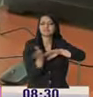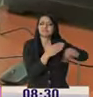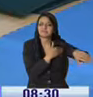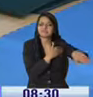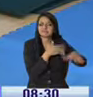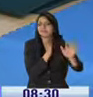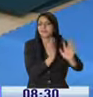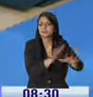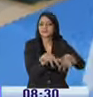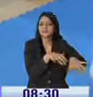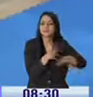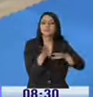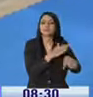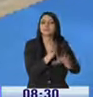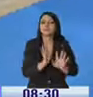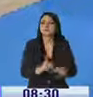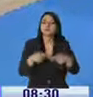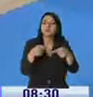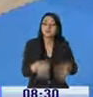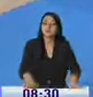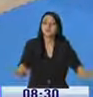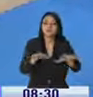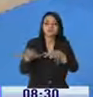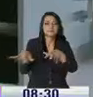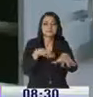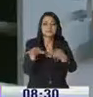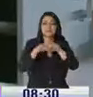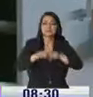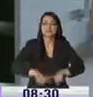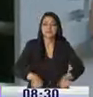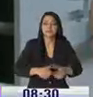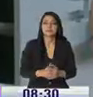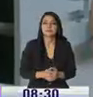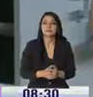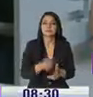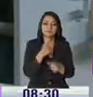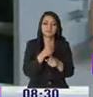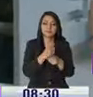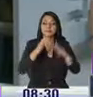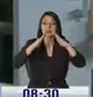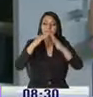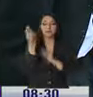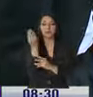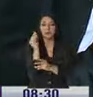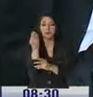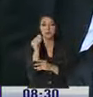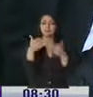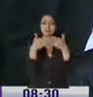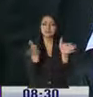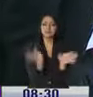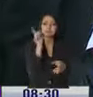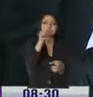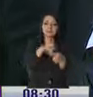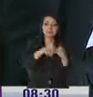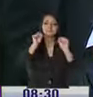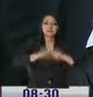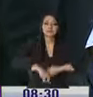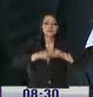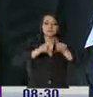y se diviertan explorando otras actividades. Para esto, en la Casa Saber Pega Full, ya están abiertas las inscripciones en distintos